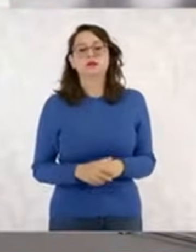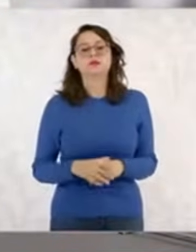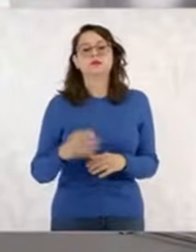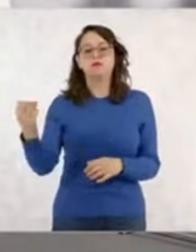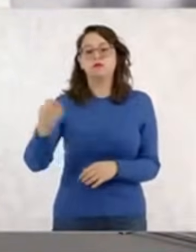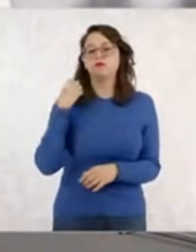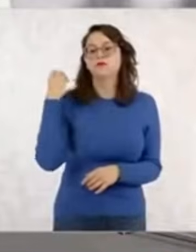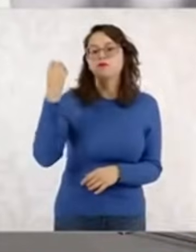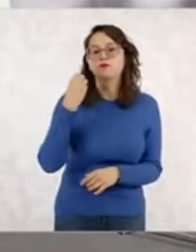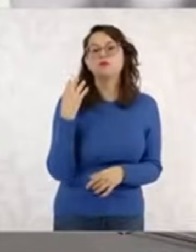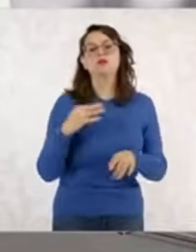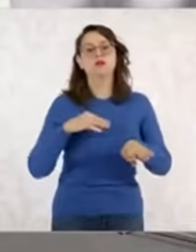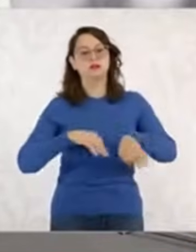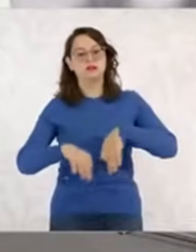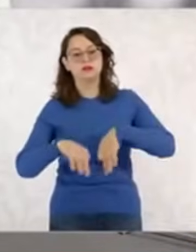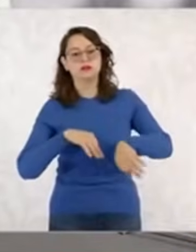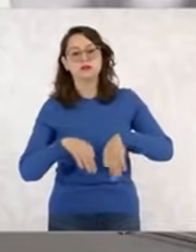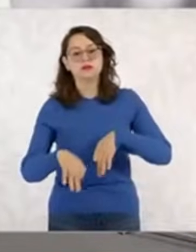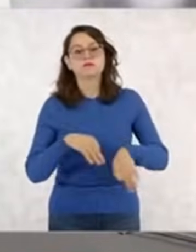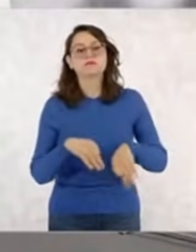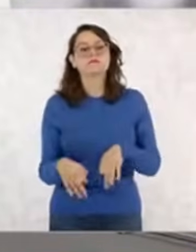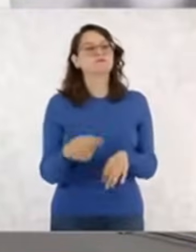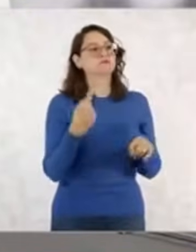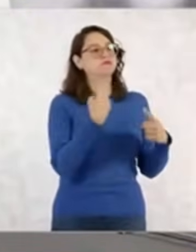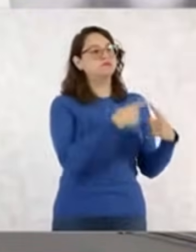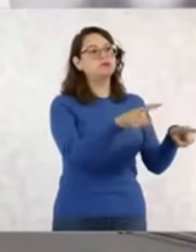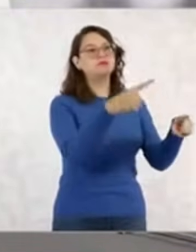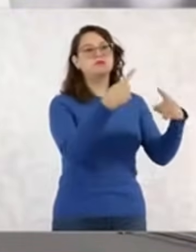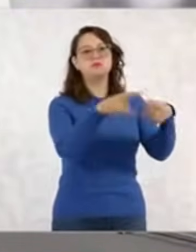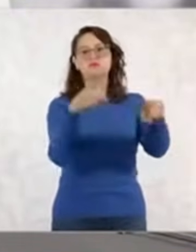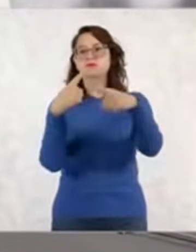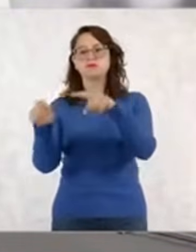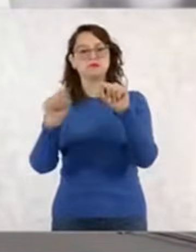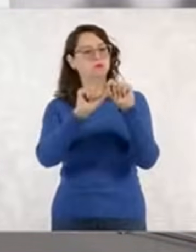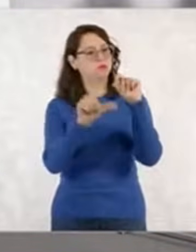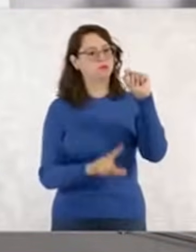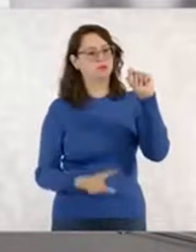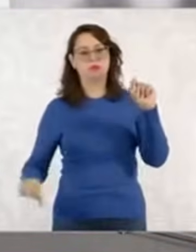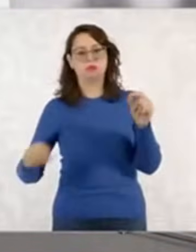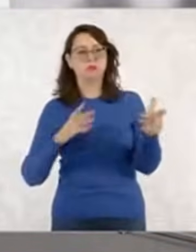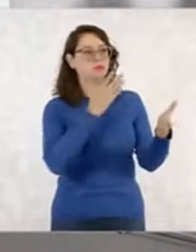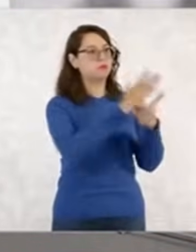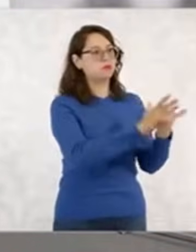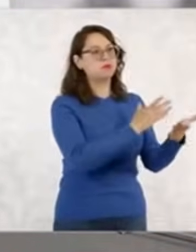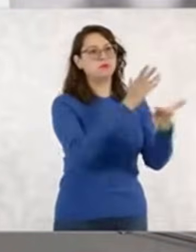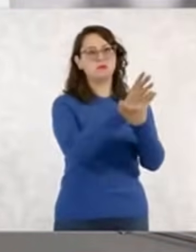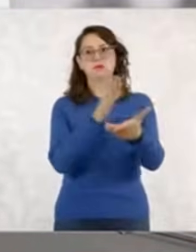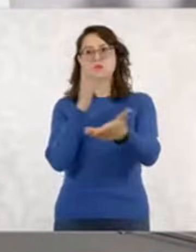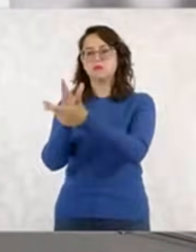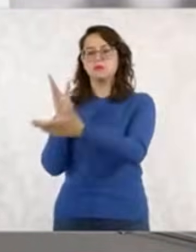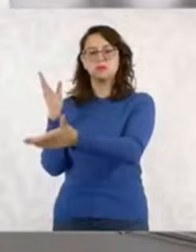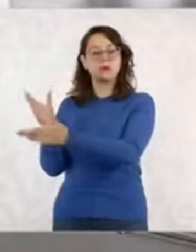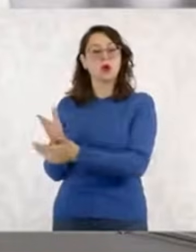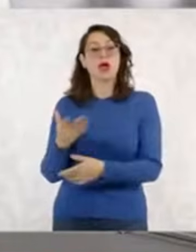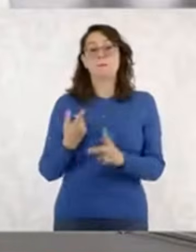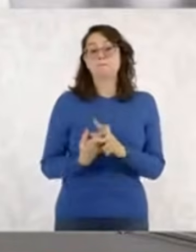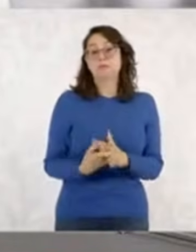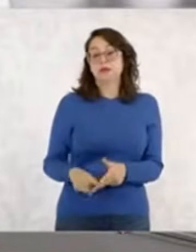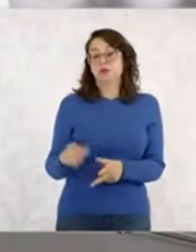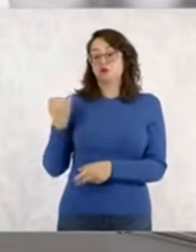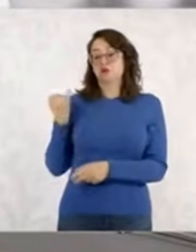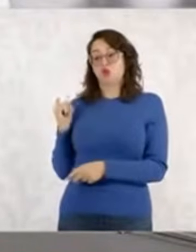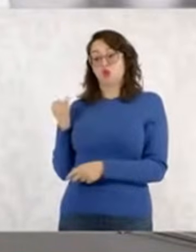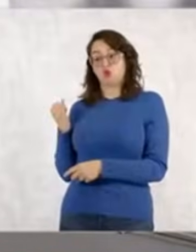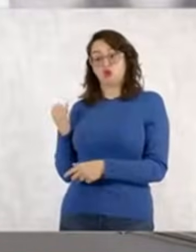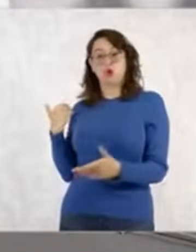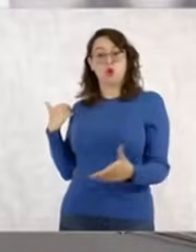mesas de trabajo a lo largo y ancho del país, así desde mediados del mes de junio y hasta finales de noviembre.